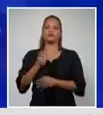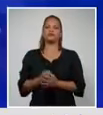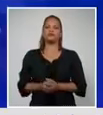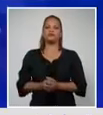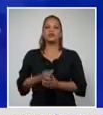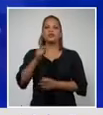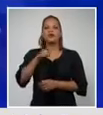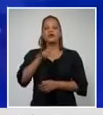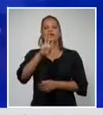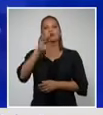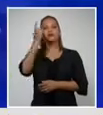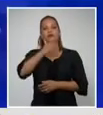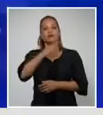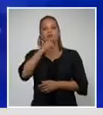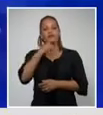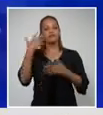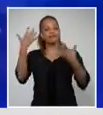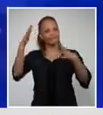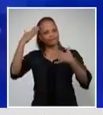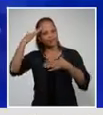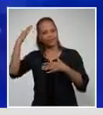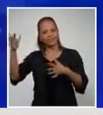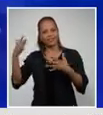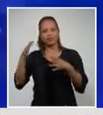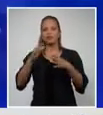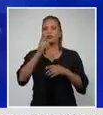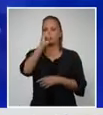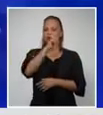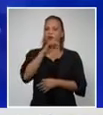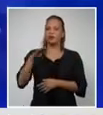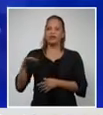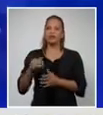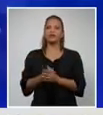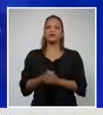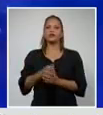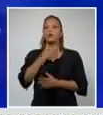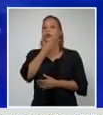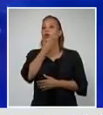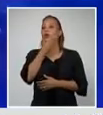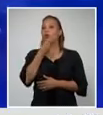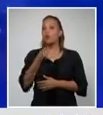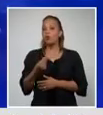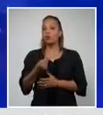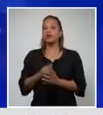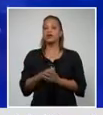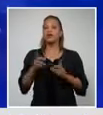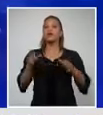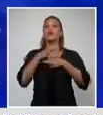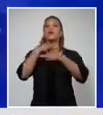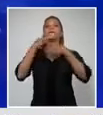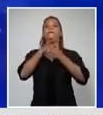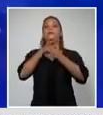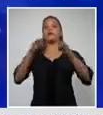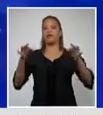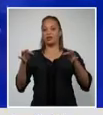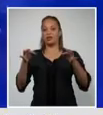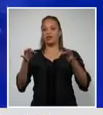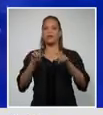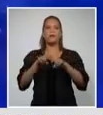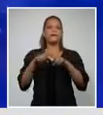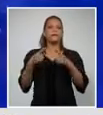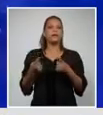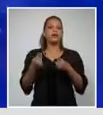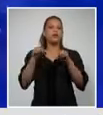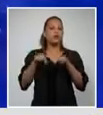abril. Felicitación para nuestros niños, mejor dicho, para nuestros jóvenes, nuestros pioneros. Pero ¿cómo se comporta